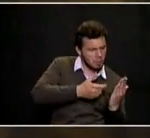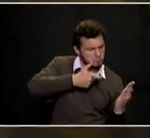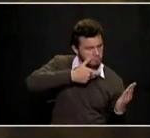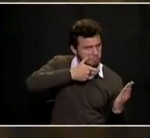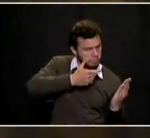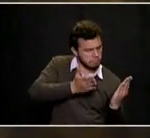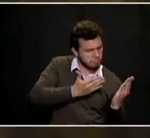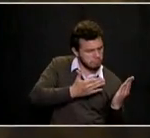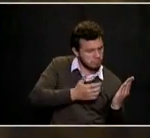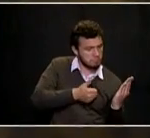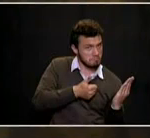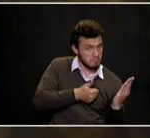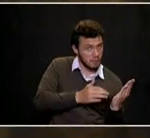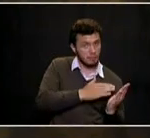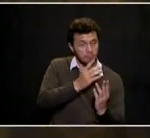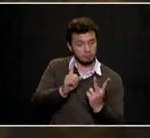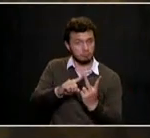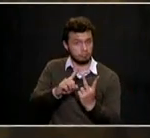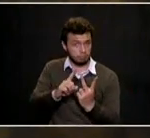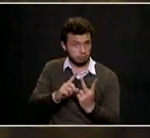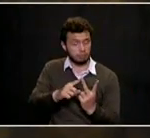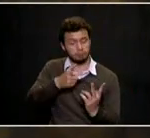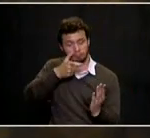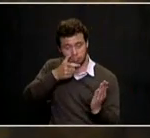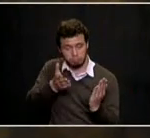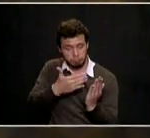administrativo jurídico